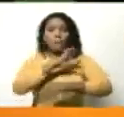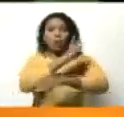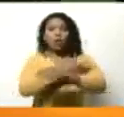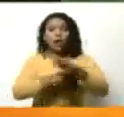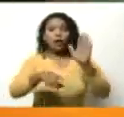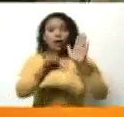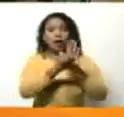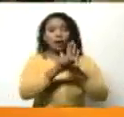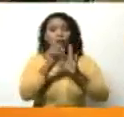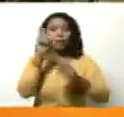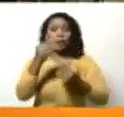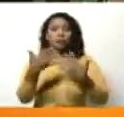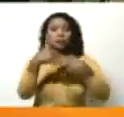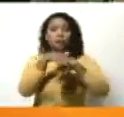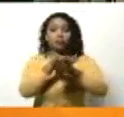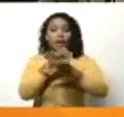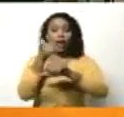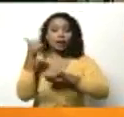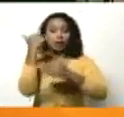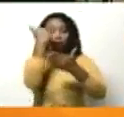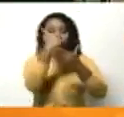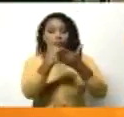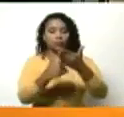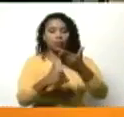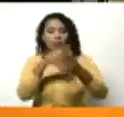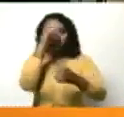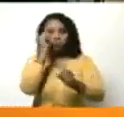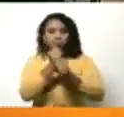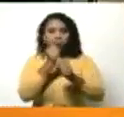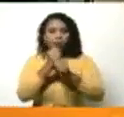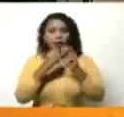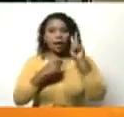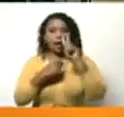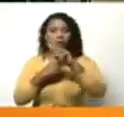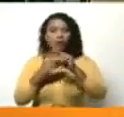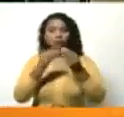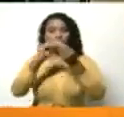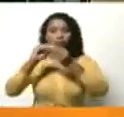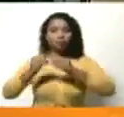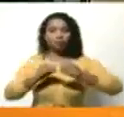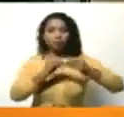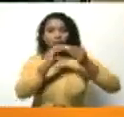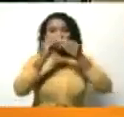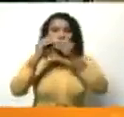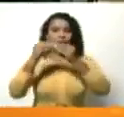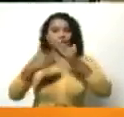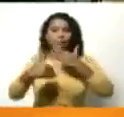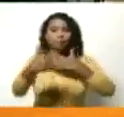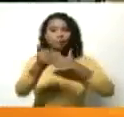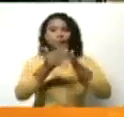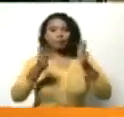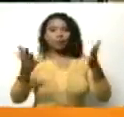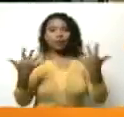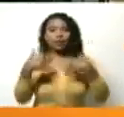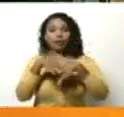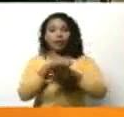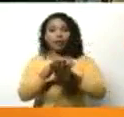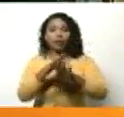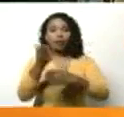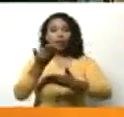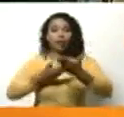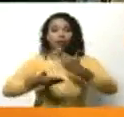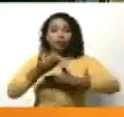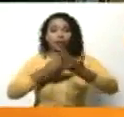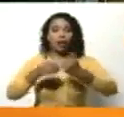Legislativo también se incorporaba en esta agenda de trabajo que prevé el restablecimiento amplio, integral de las relaciones